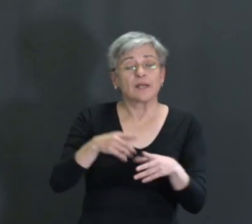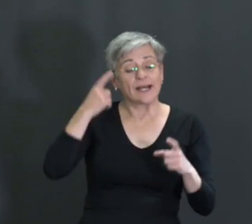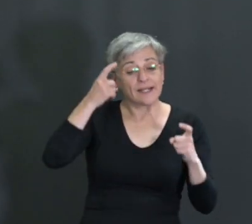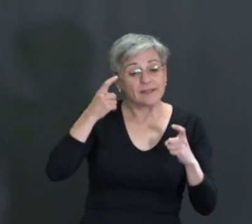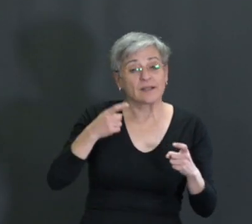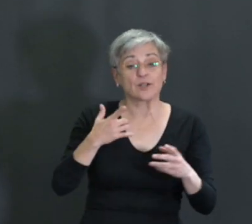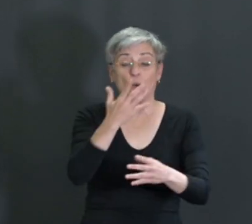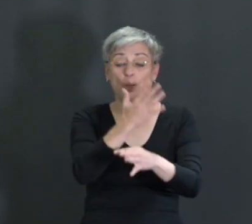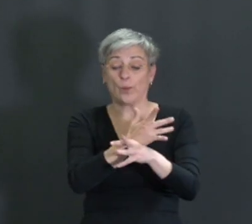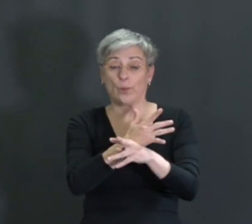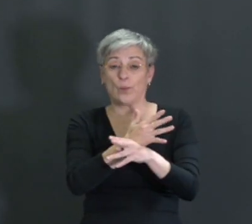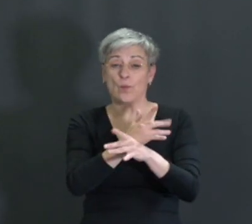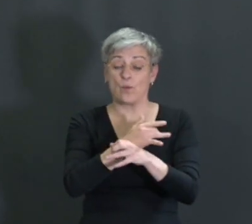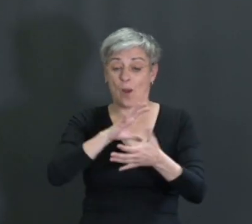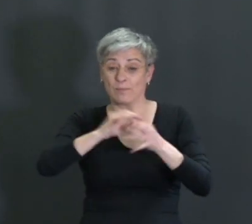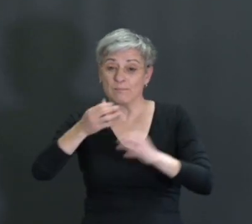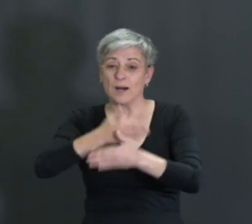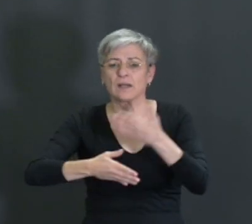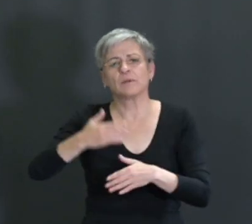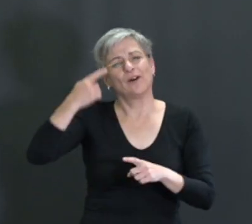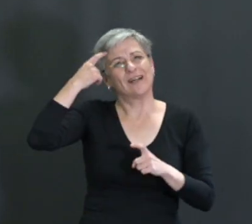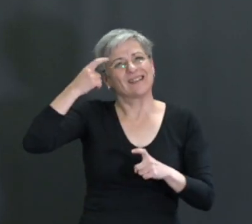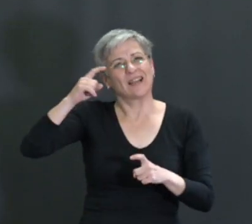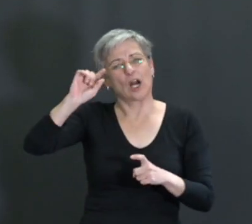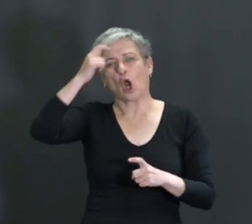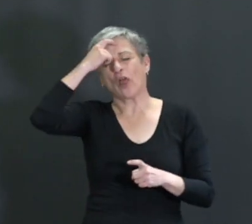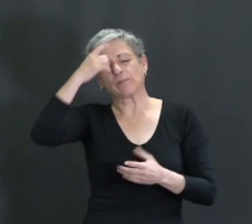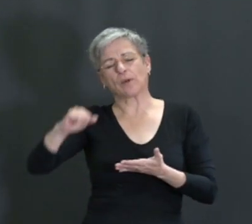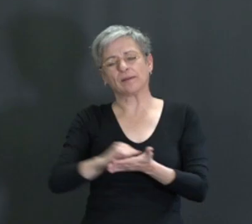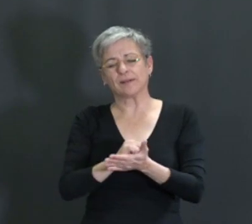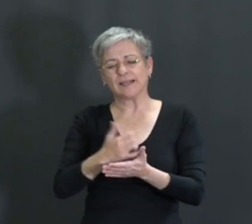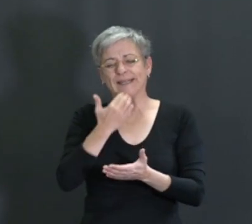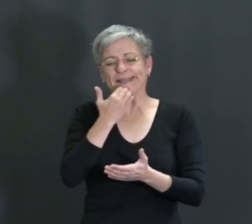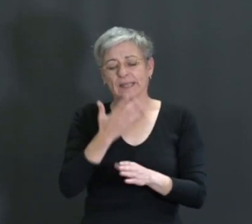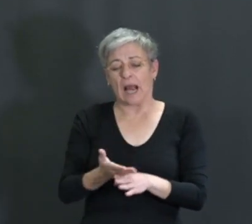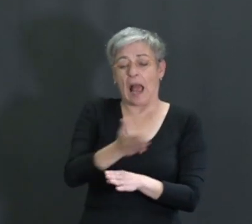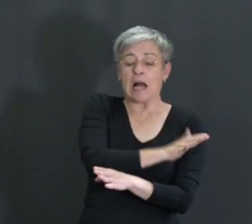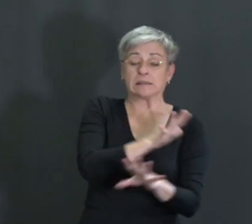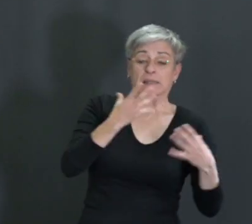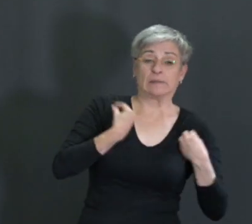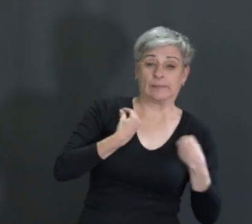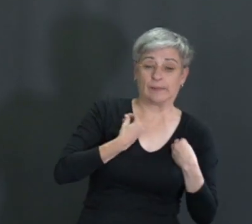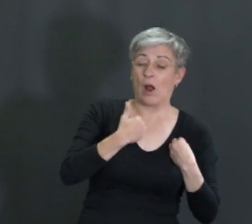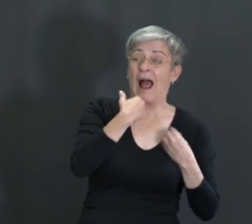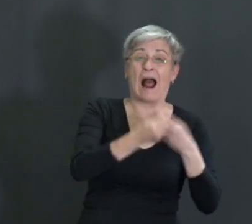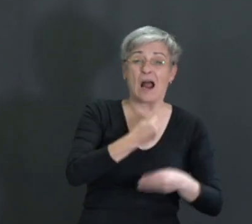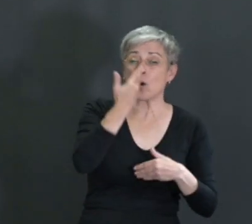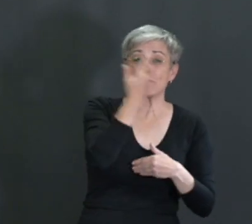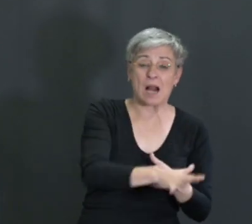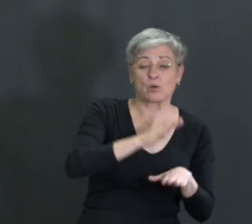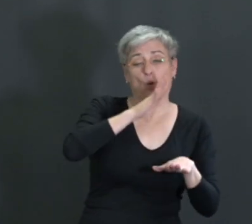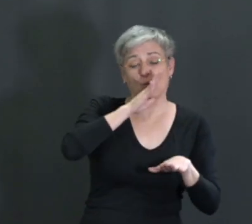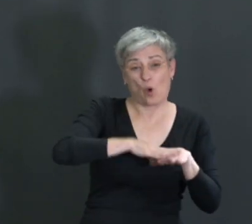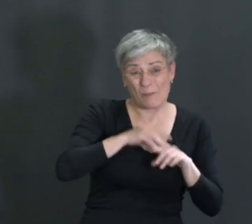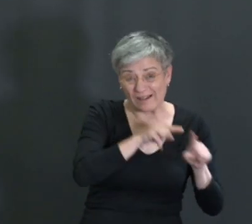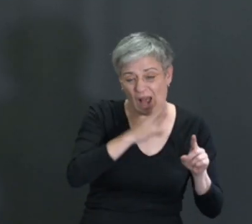Juegos Paralímpicos intentar borrar esa idea, ¿no? de maldad en la anterior reencarnación, ¿no? Entonces, bueno,